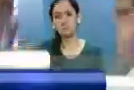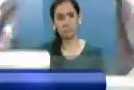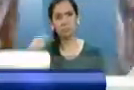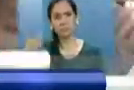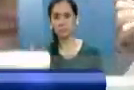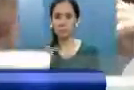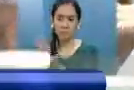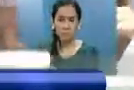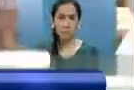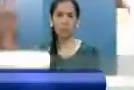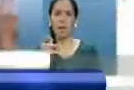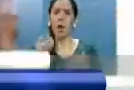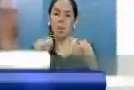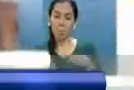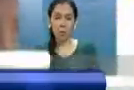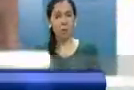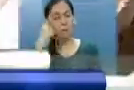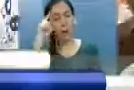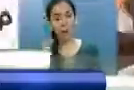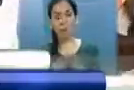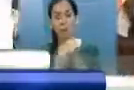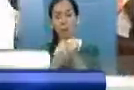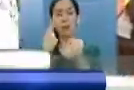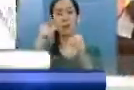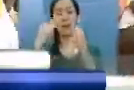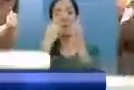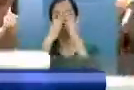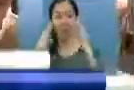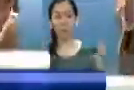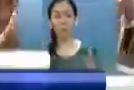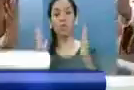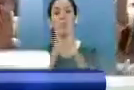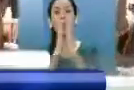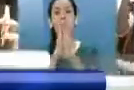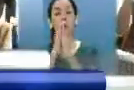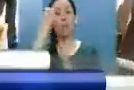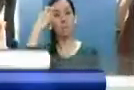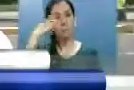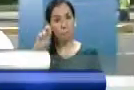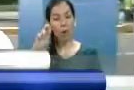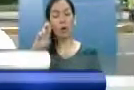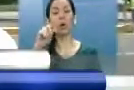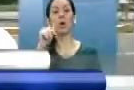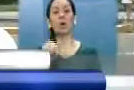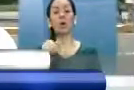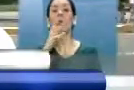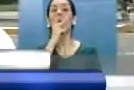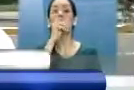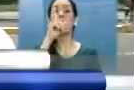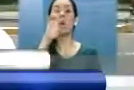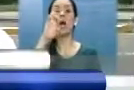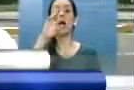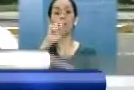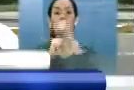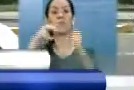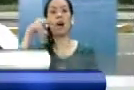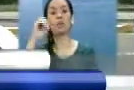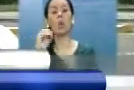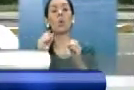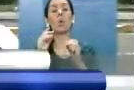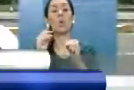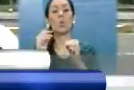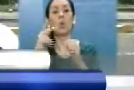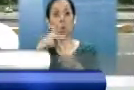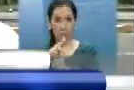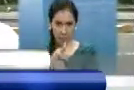causa, oportunidad que sigue abierta a través de la página de Facebook Domingo por el Huérfano Guate. Se han acercado a apoyarnos como por ejemplo